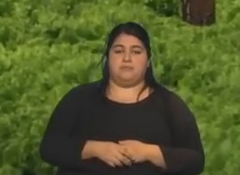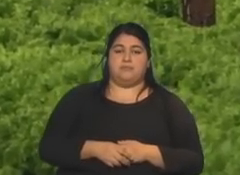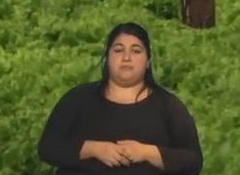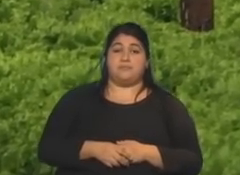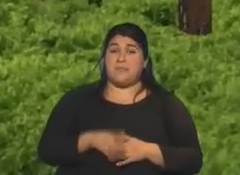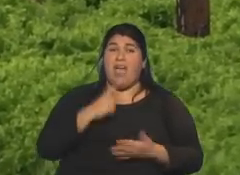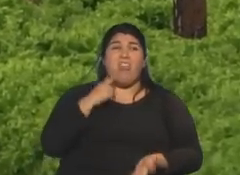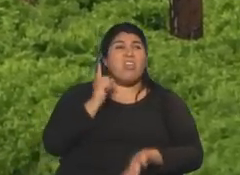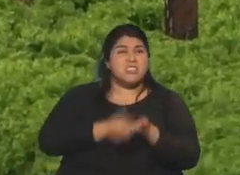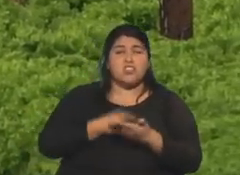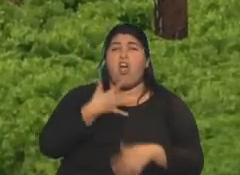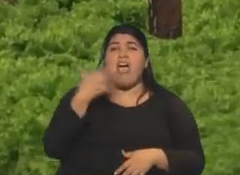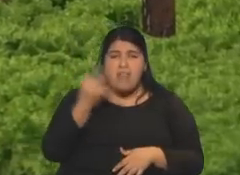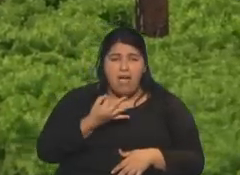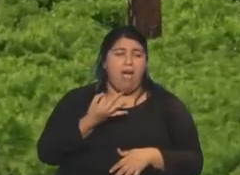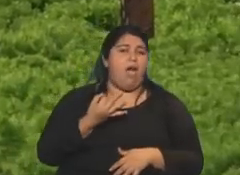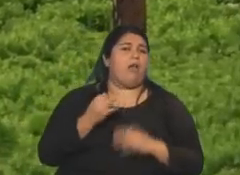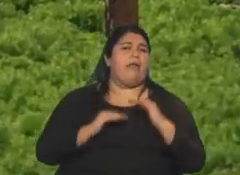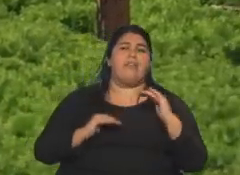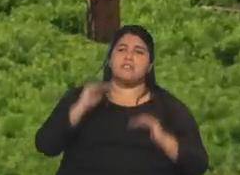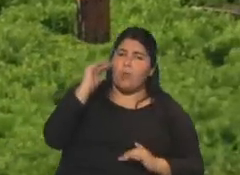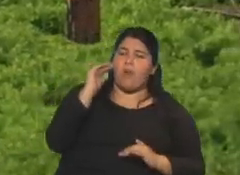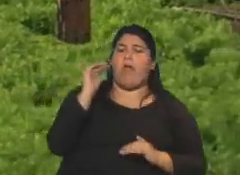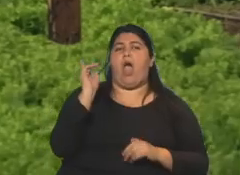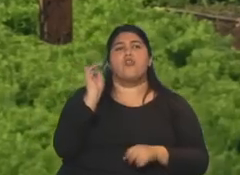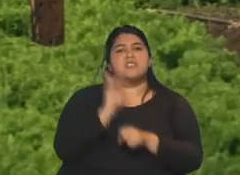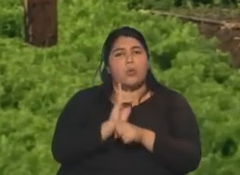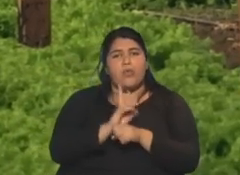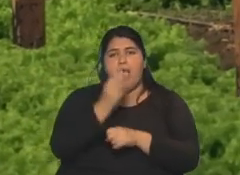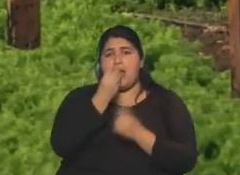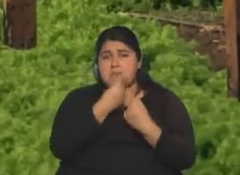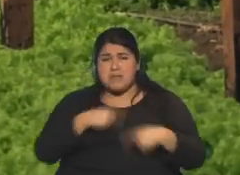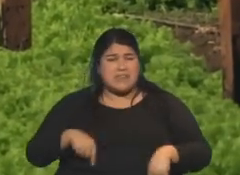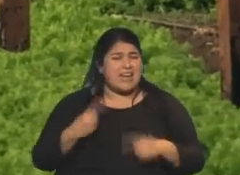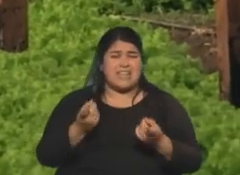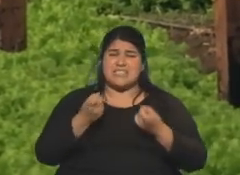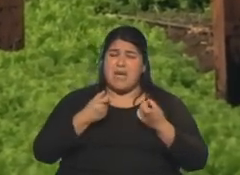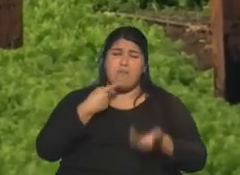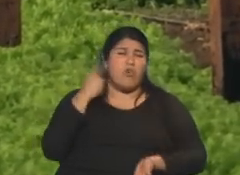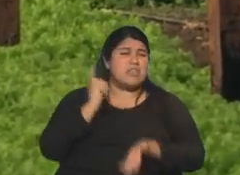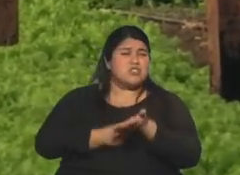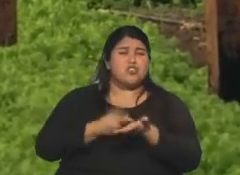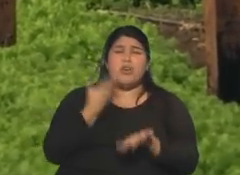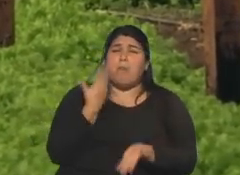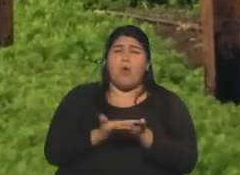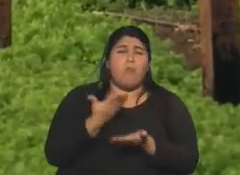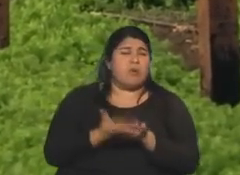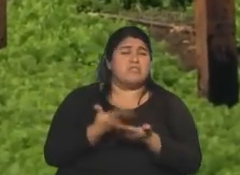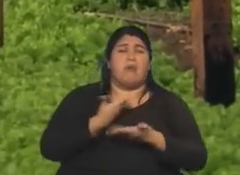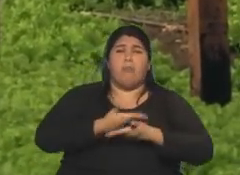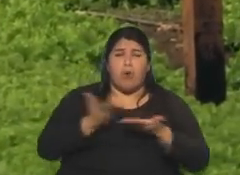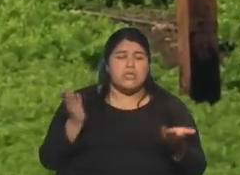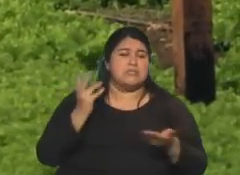Tomar decisiones reales contra la desigualdad y la inseguridad alimentaria requiere de medidas políticas que cambien esa lógica de